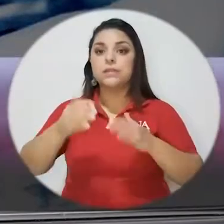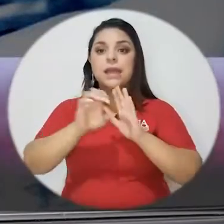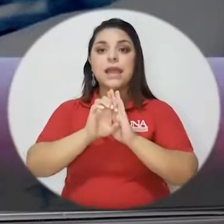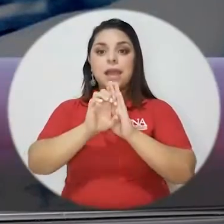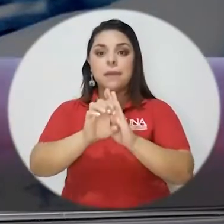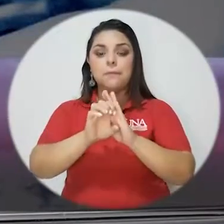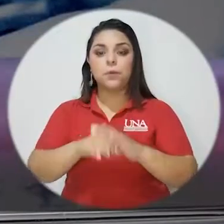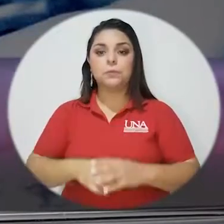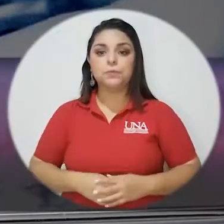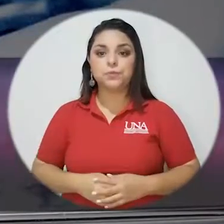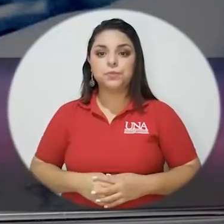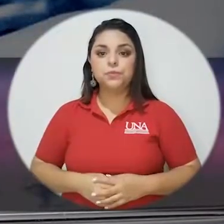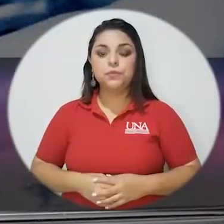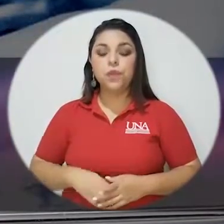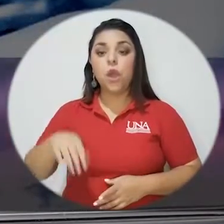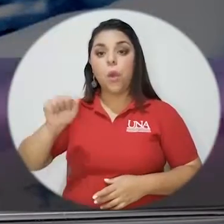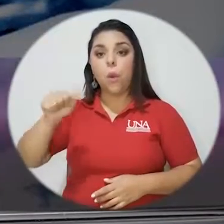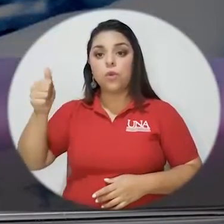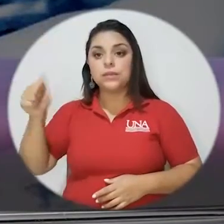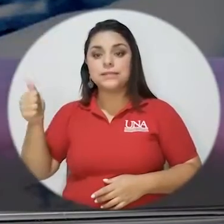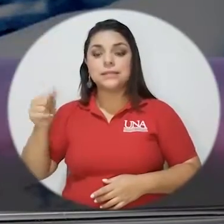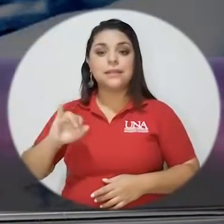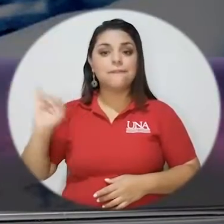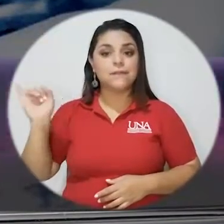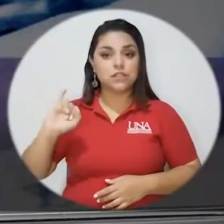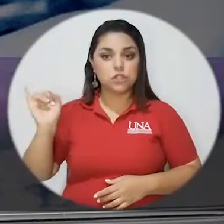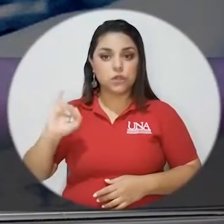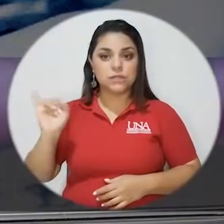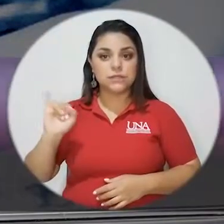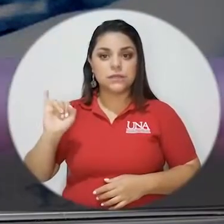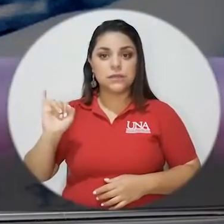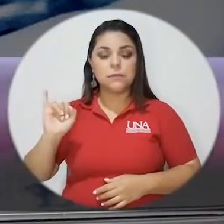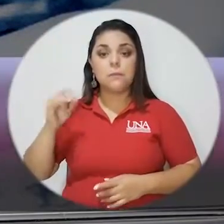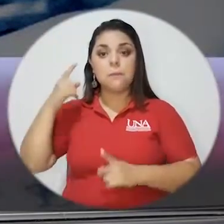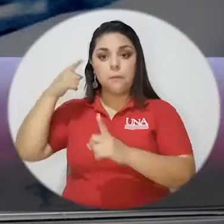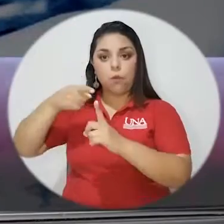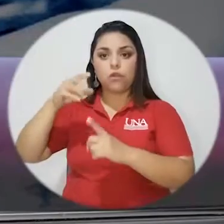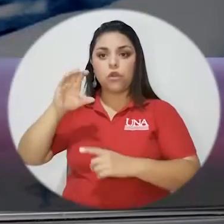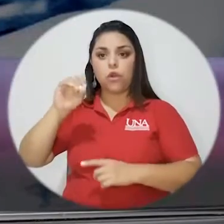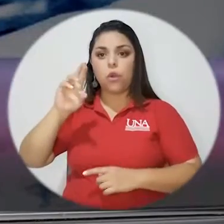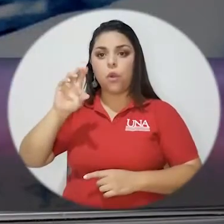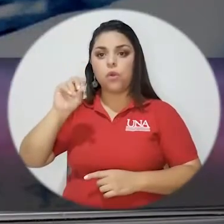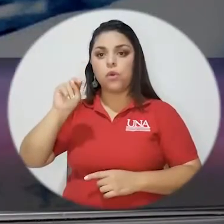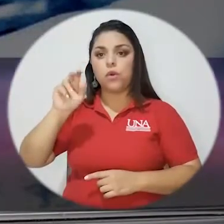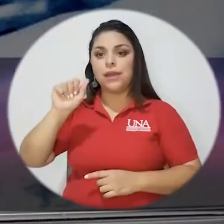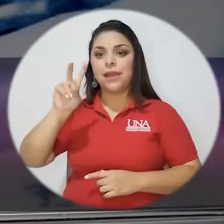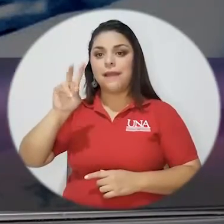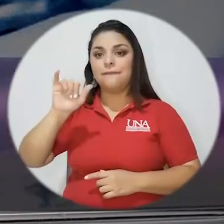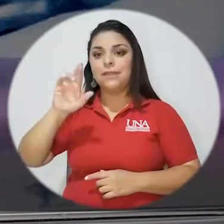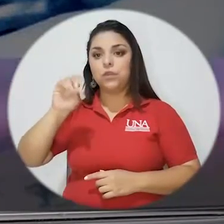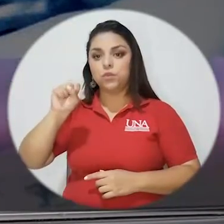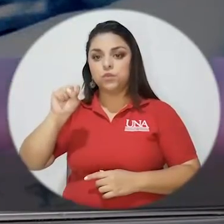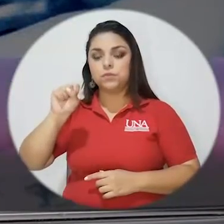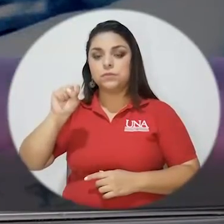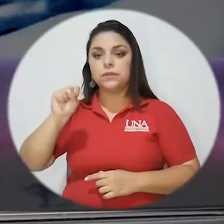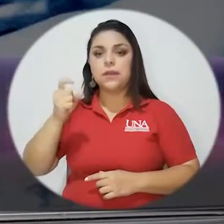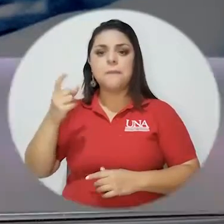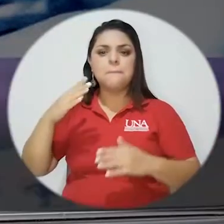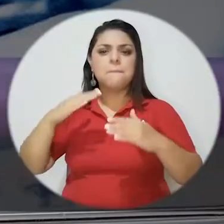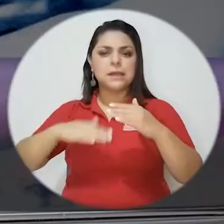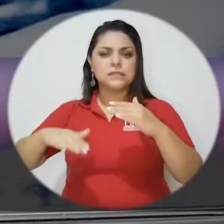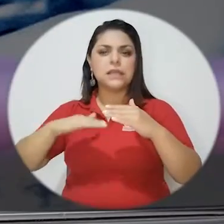las otras infecciones por coronavirus, básicamente